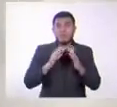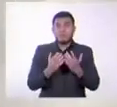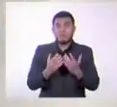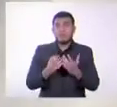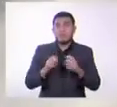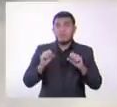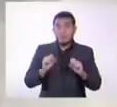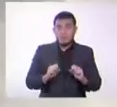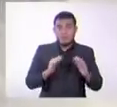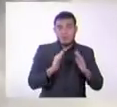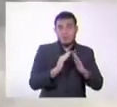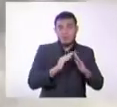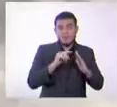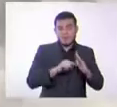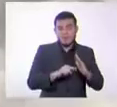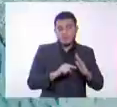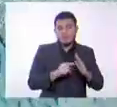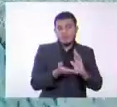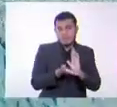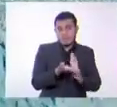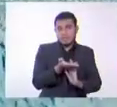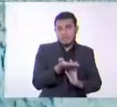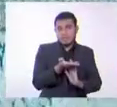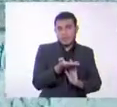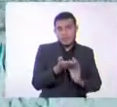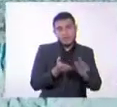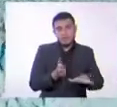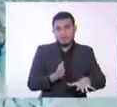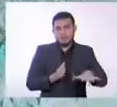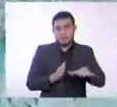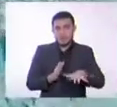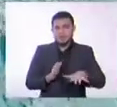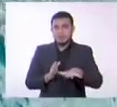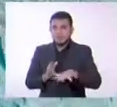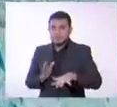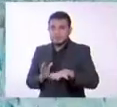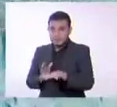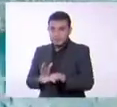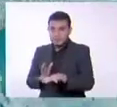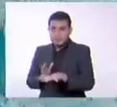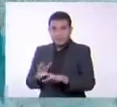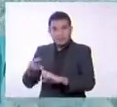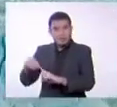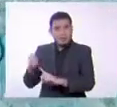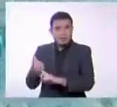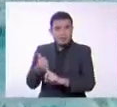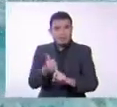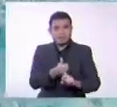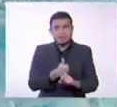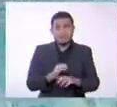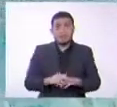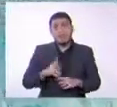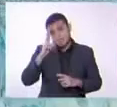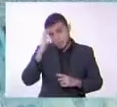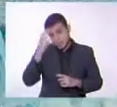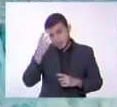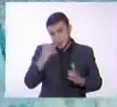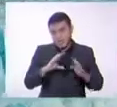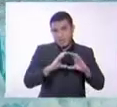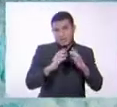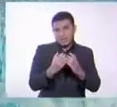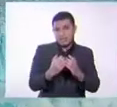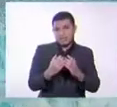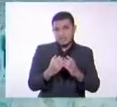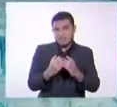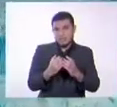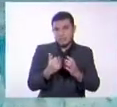pueblan, crecen y se desarrollan en estas regiones. Es decir, estas son las especies